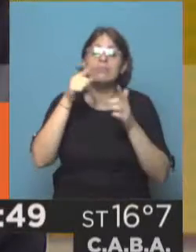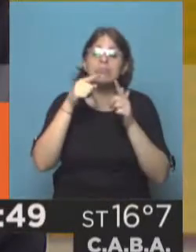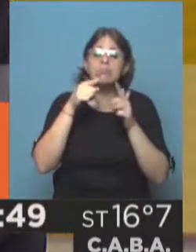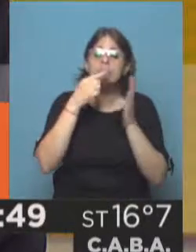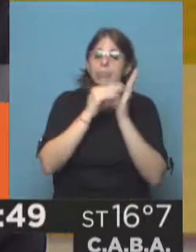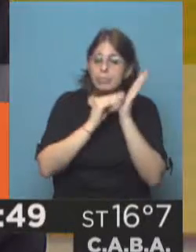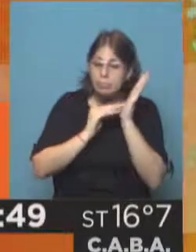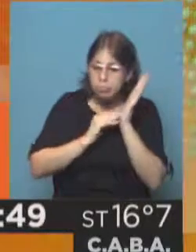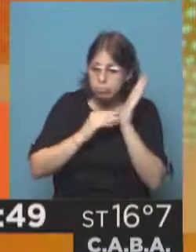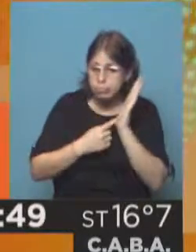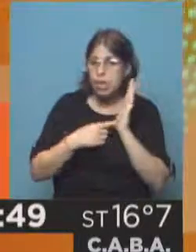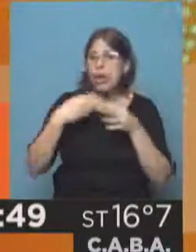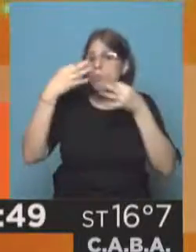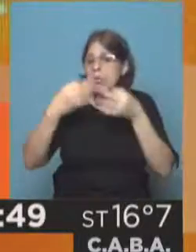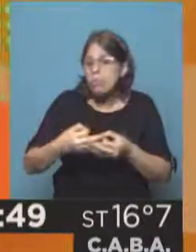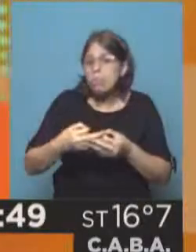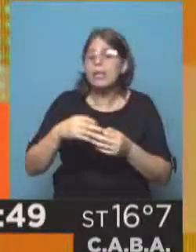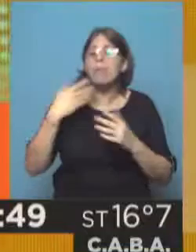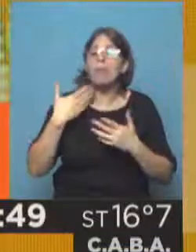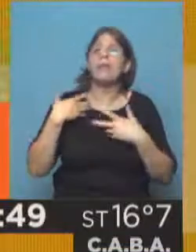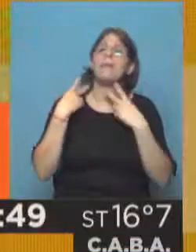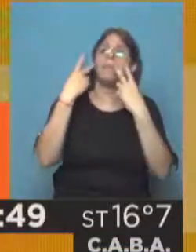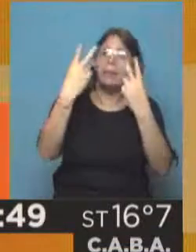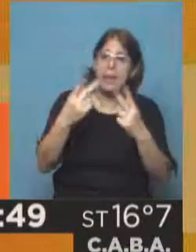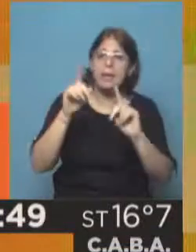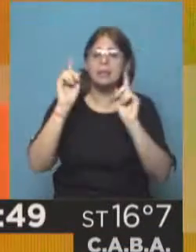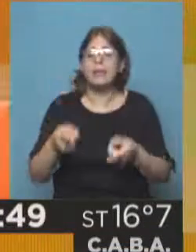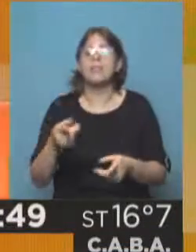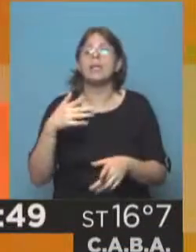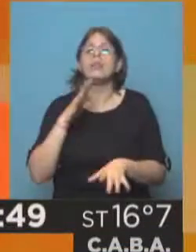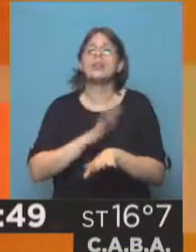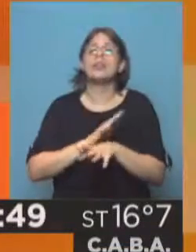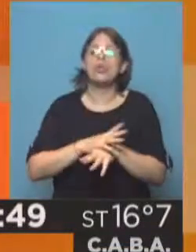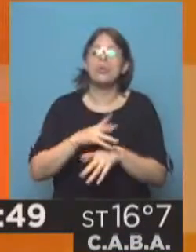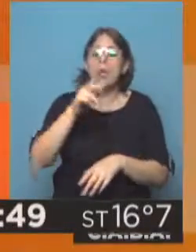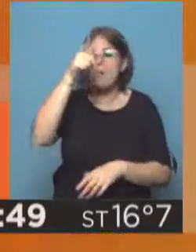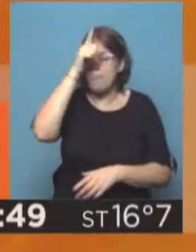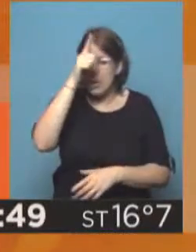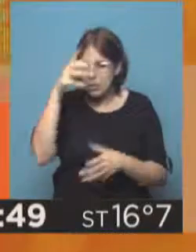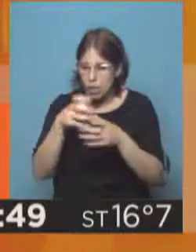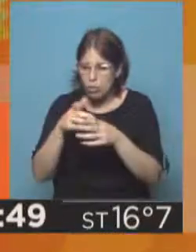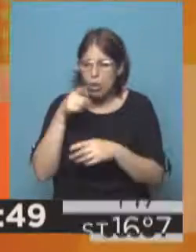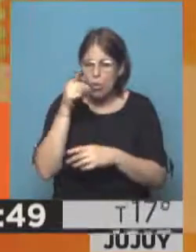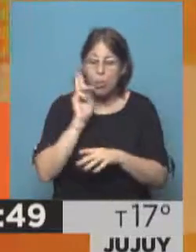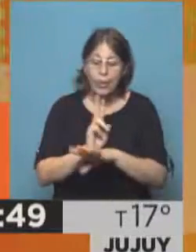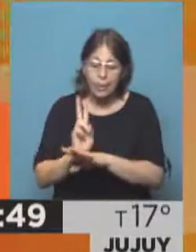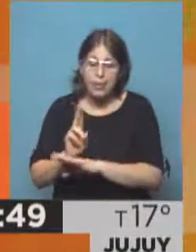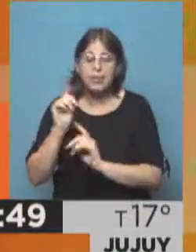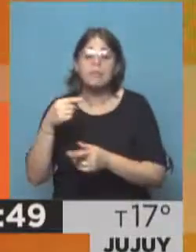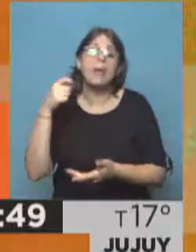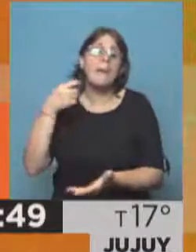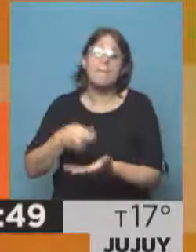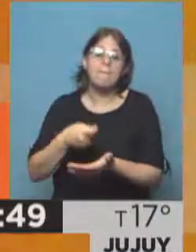requisitos, se podían cumplir con los viajes, con los operativos policiales si bajaban y pagando